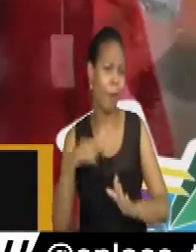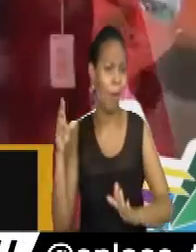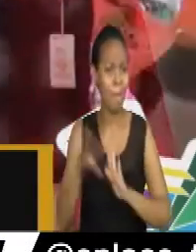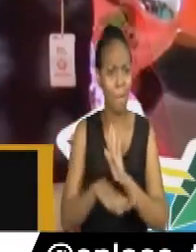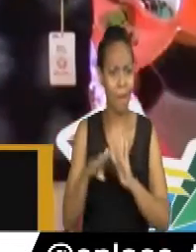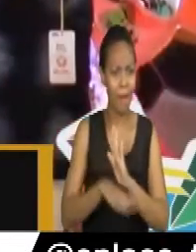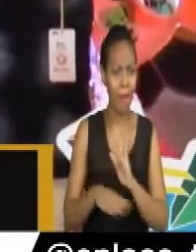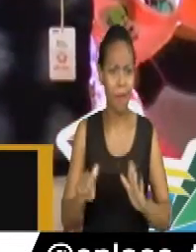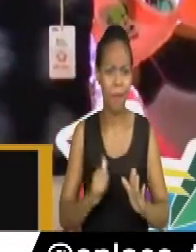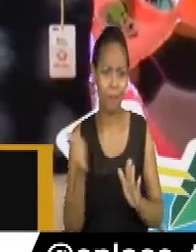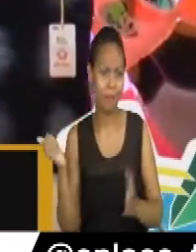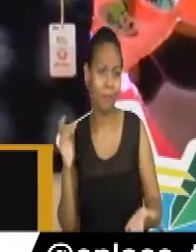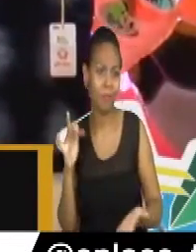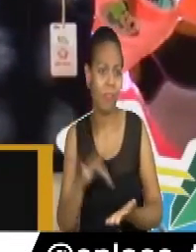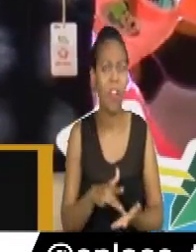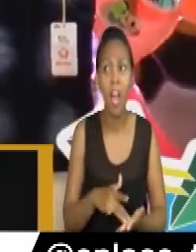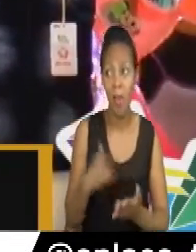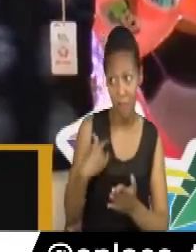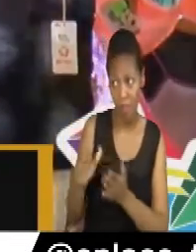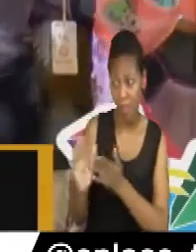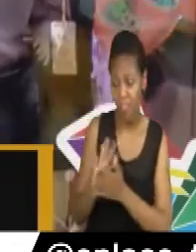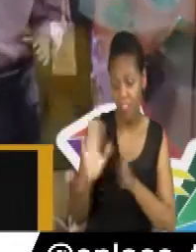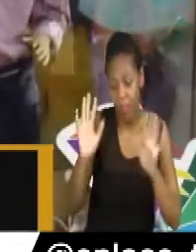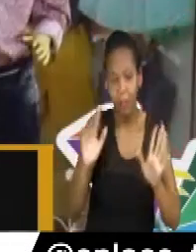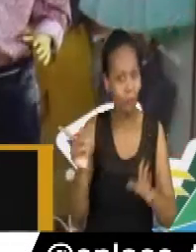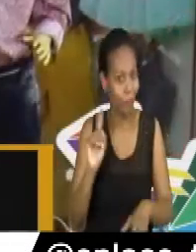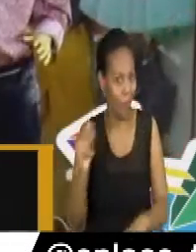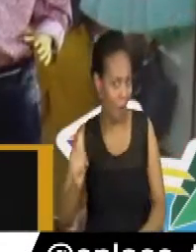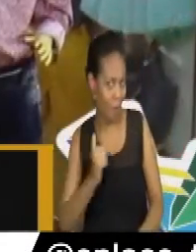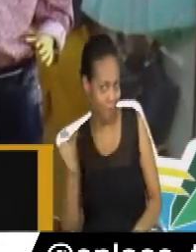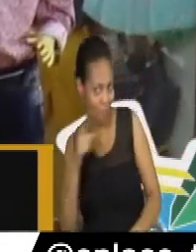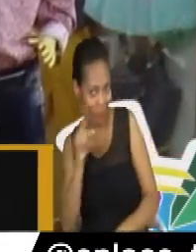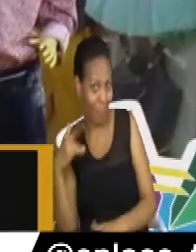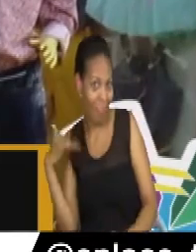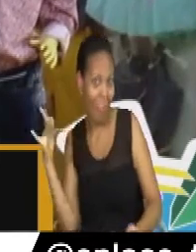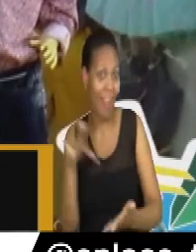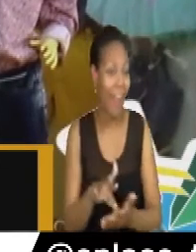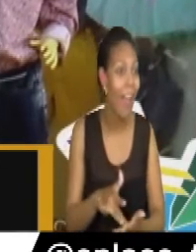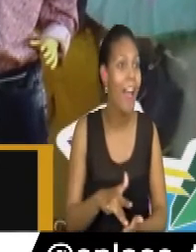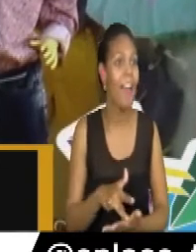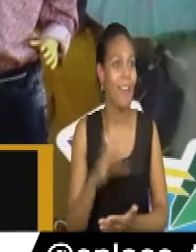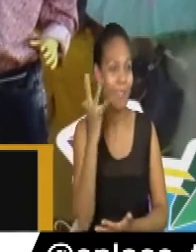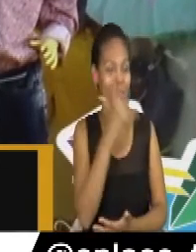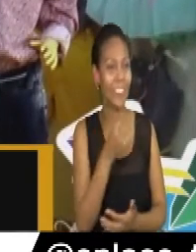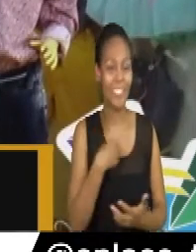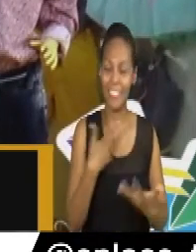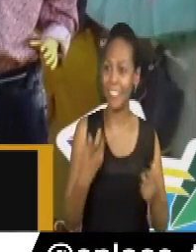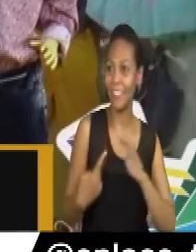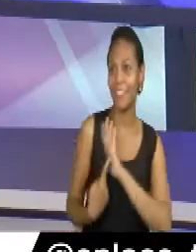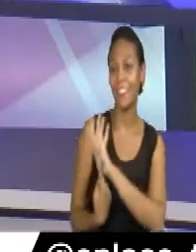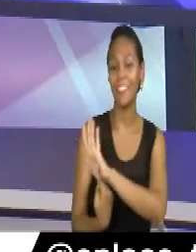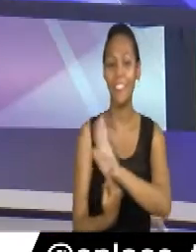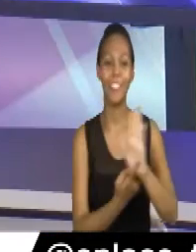Que no te lo cuenten, ven y visita el CPC y luce como siempre soñaste.